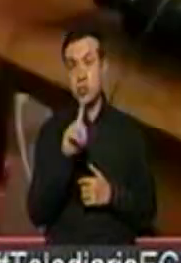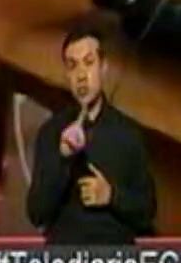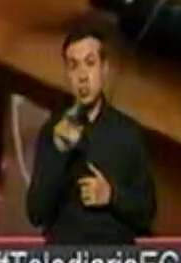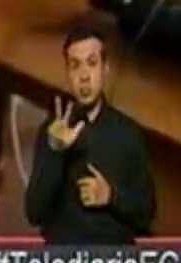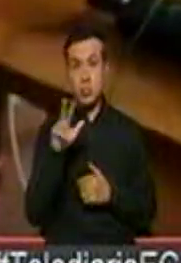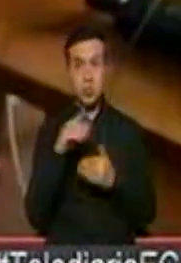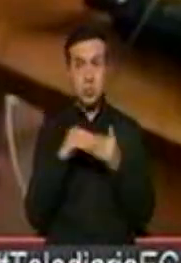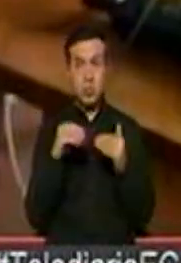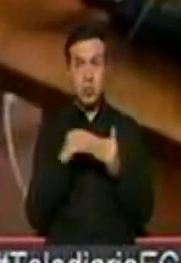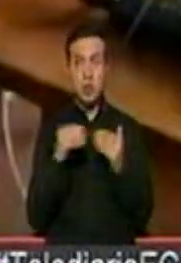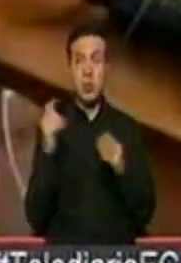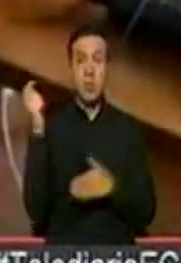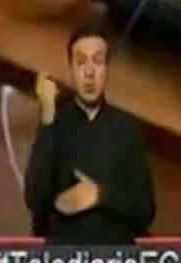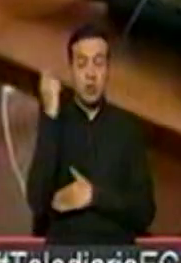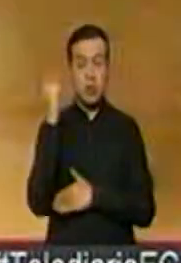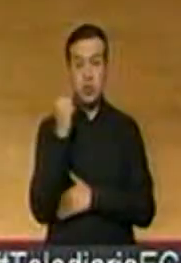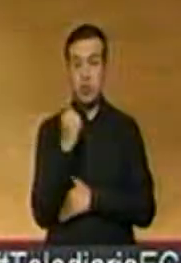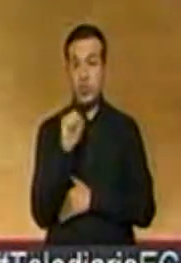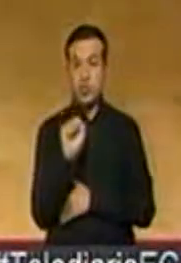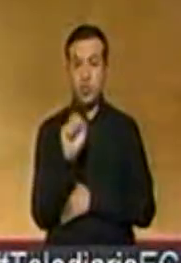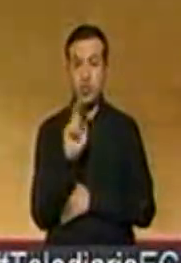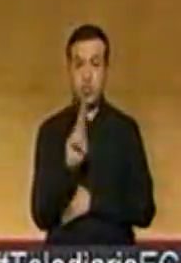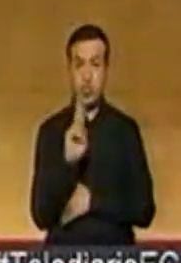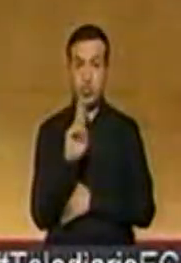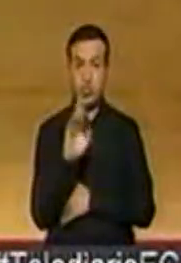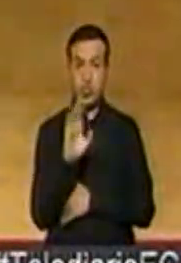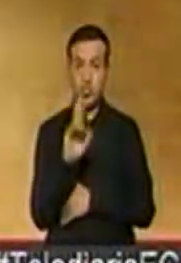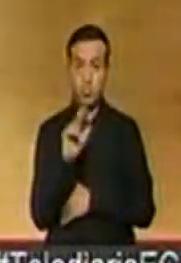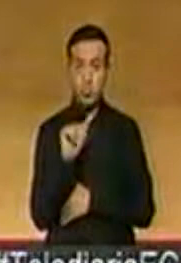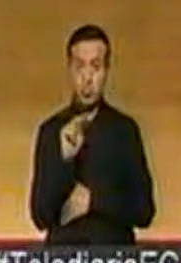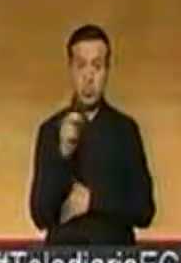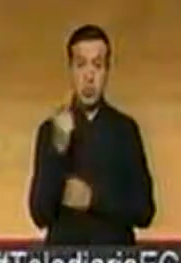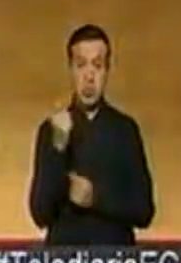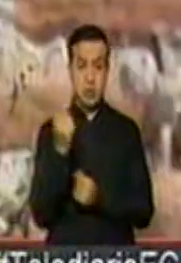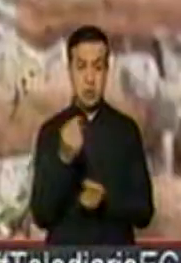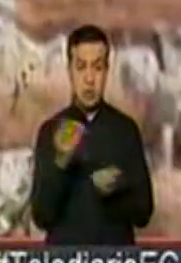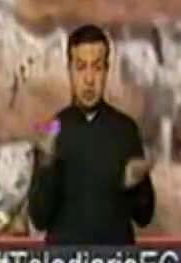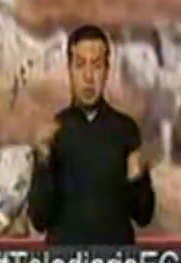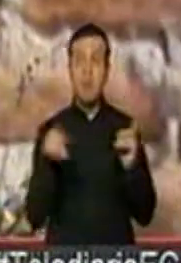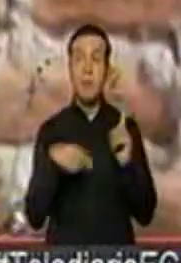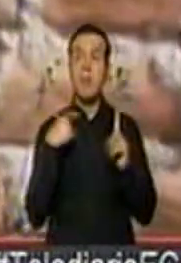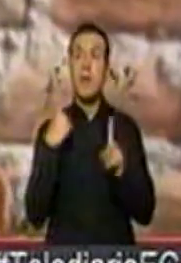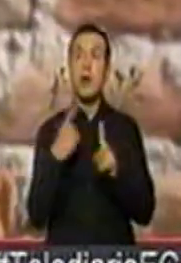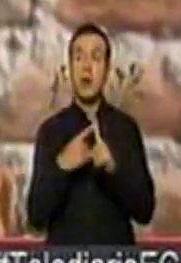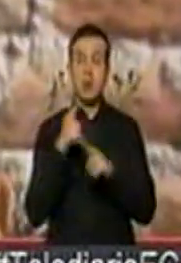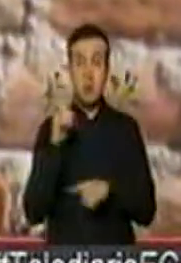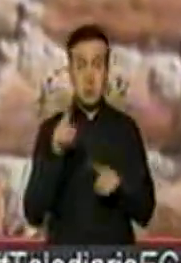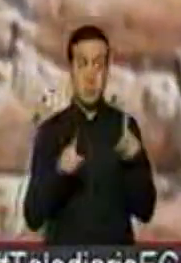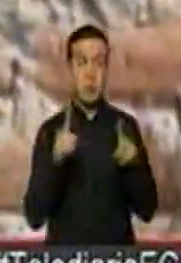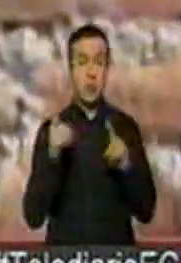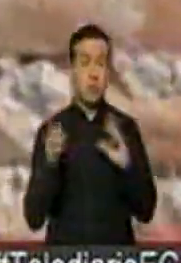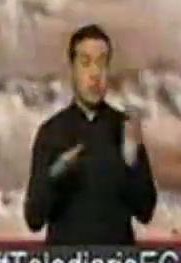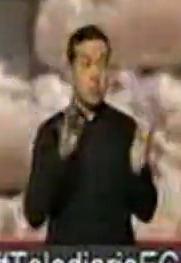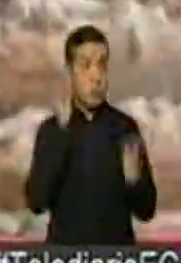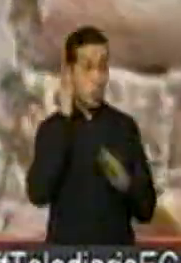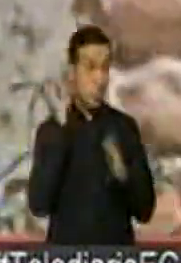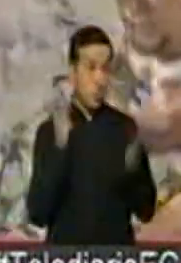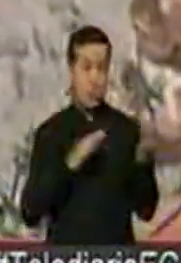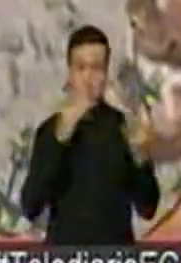$213. Desde la Fundación Surcuna solicitan al gobierno que el bono también se extienda a los casos de femicidio que no han